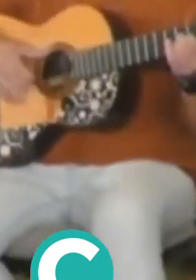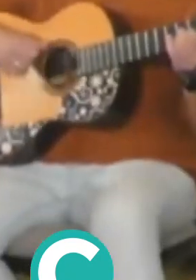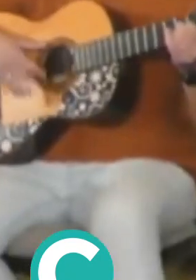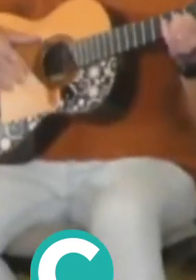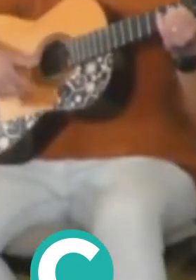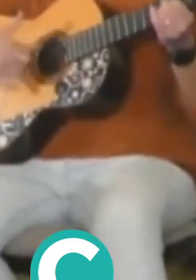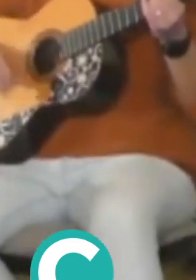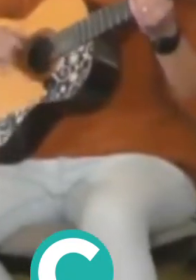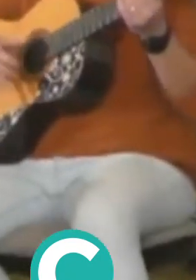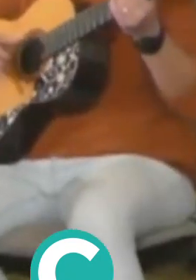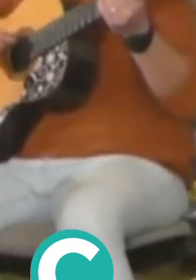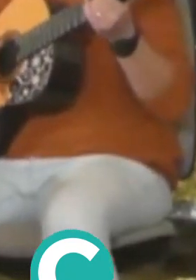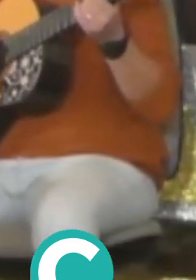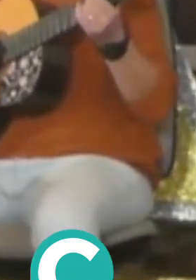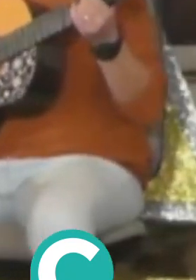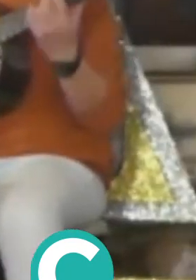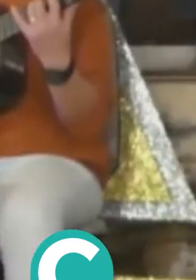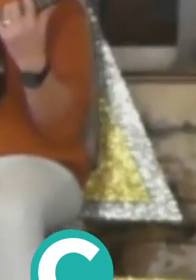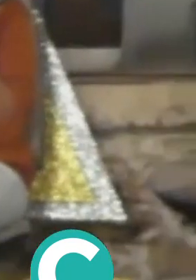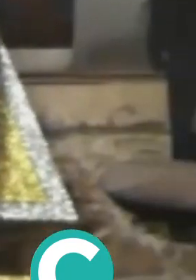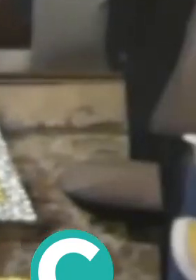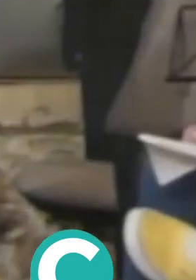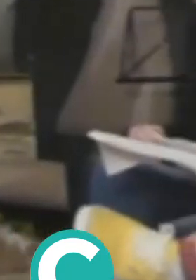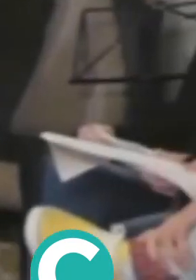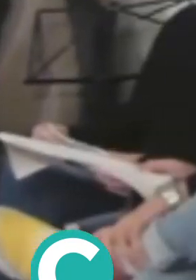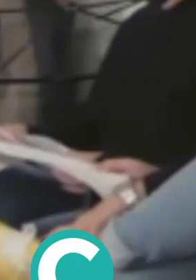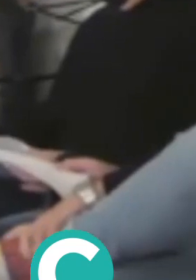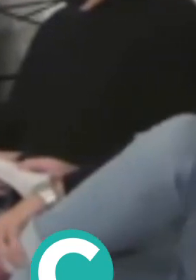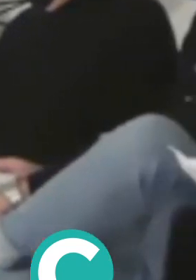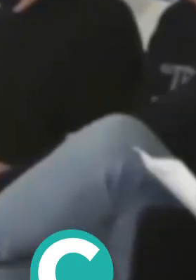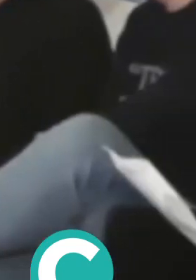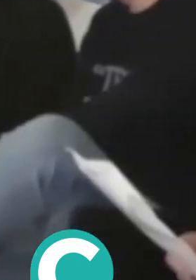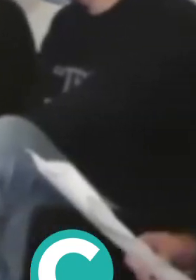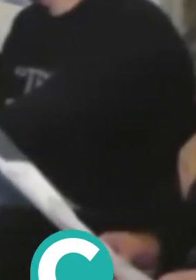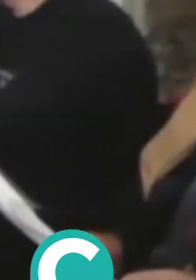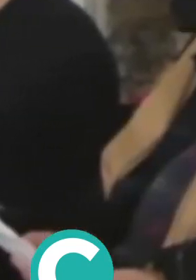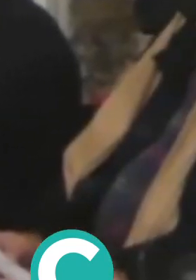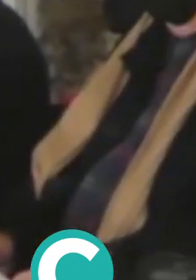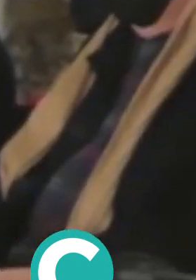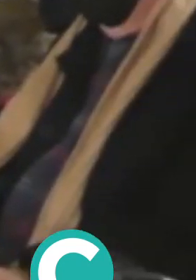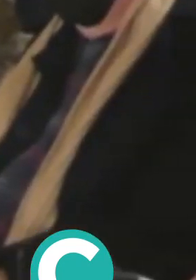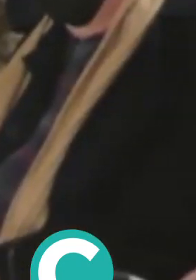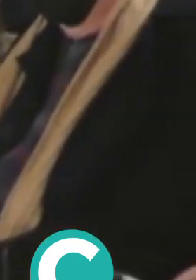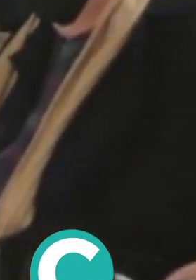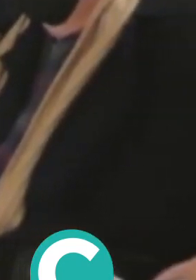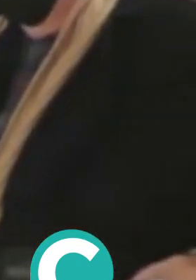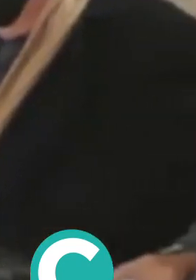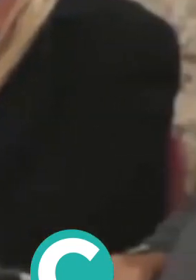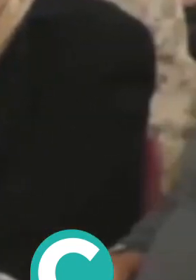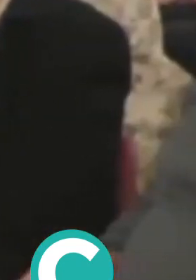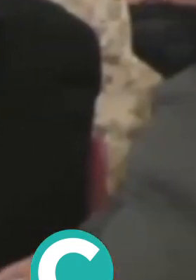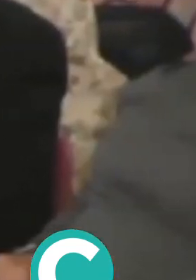Perdóname, Dios sabía, por la alegría que tú me das. Y